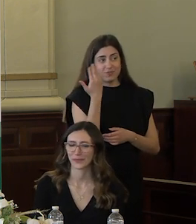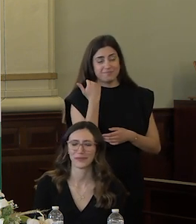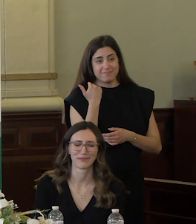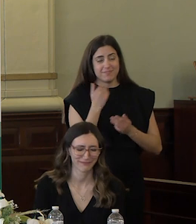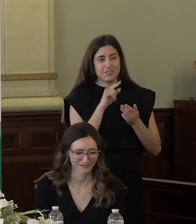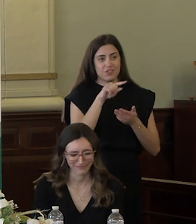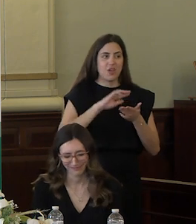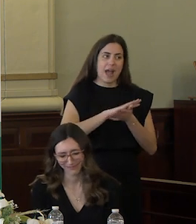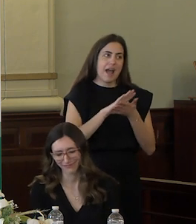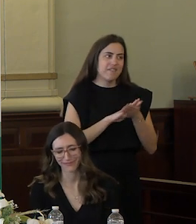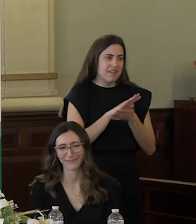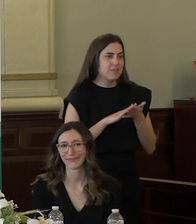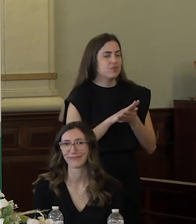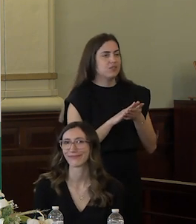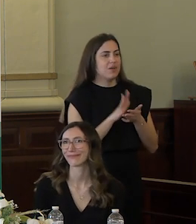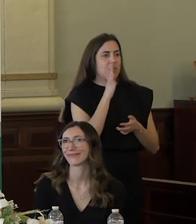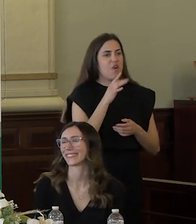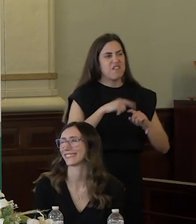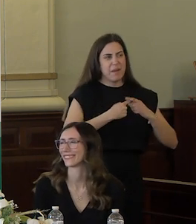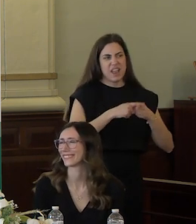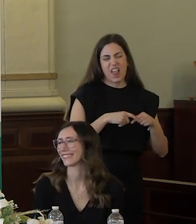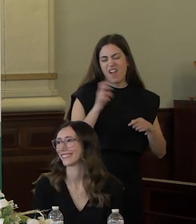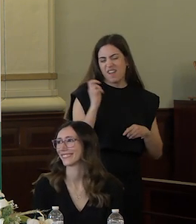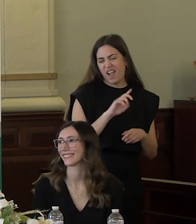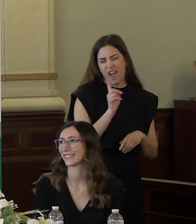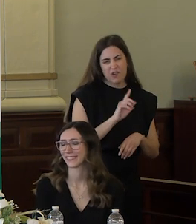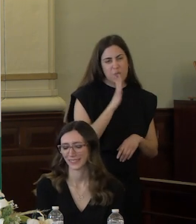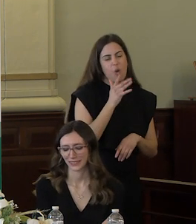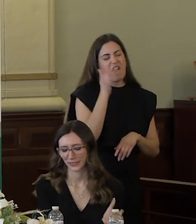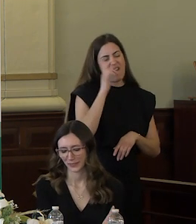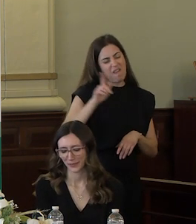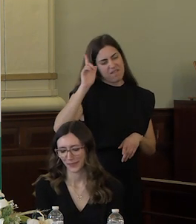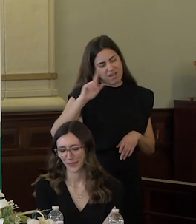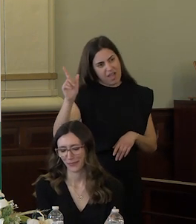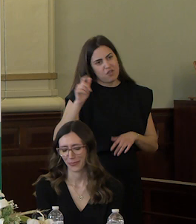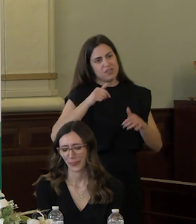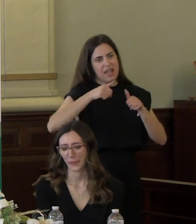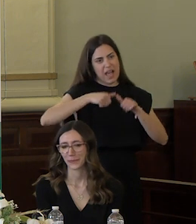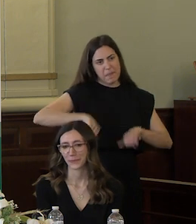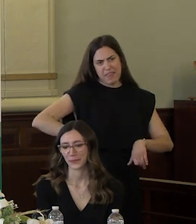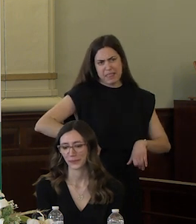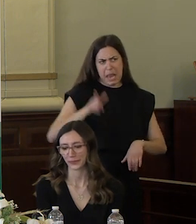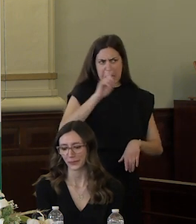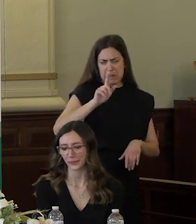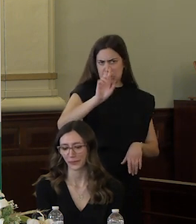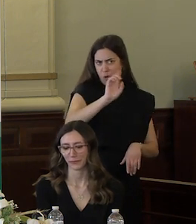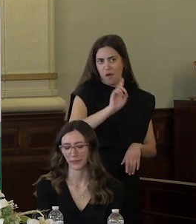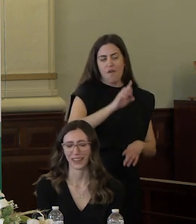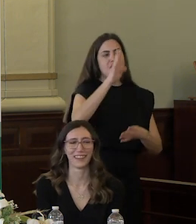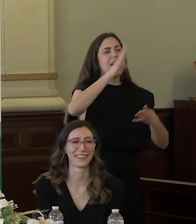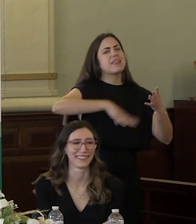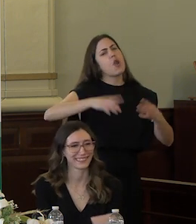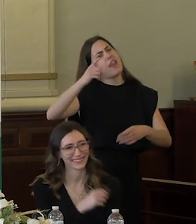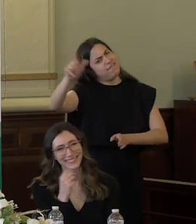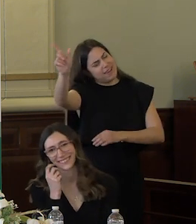decía, no, es que no los voy a hacer venir porque está tan lejos. Albacete no está lejos, lo que está lejos es Barcelona,